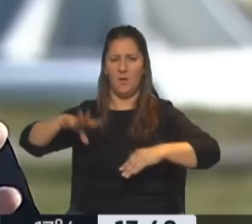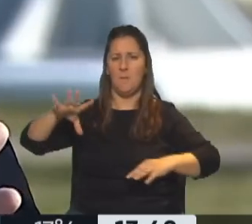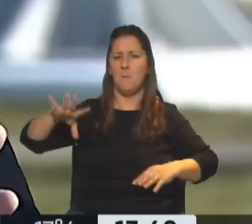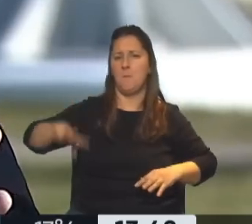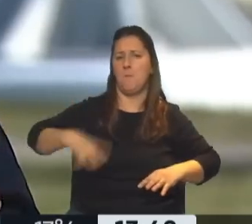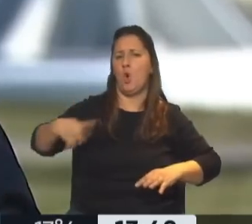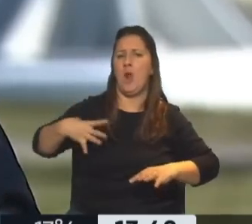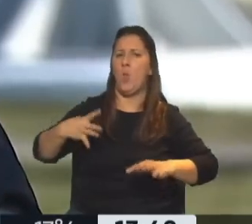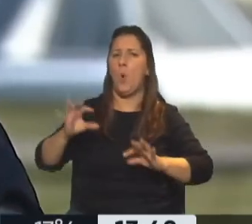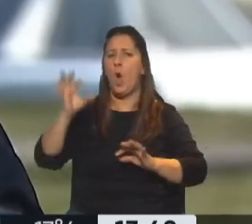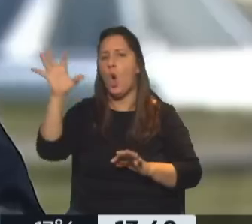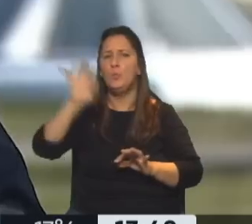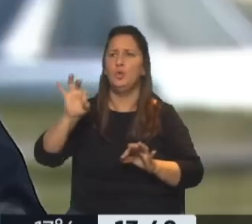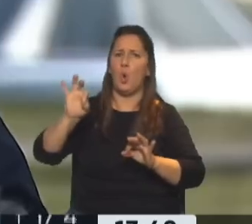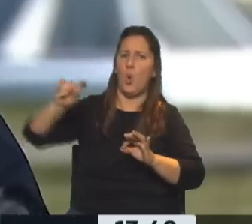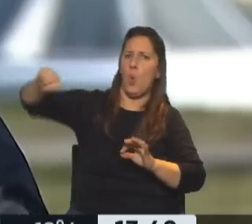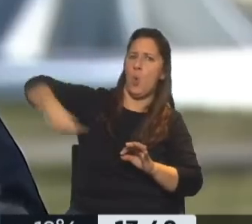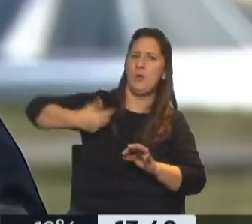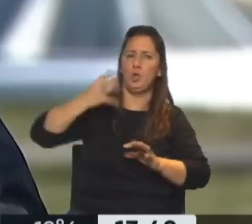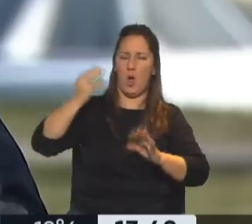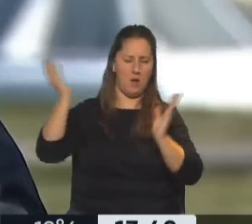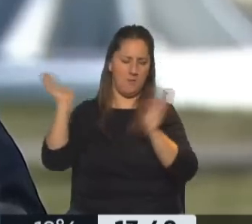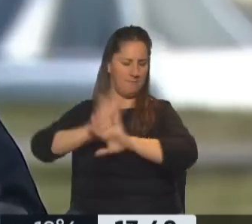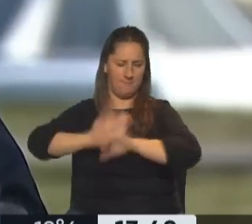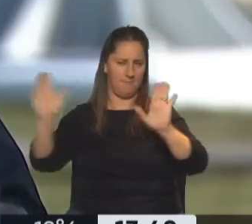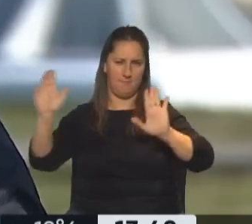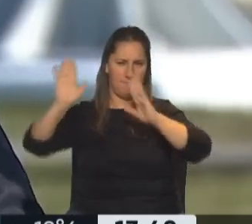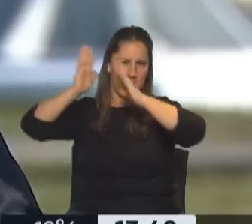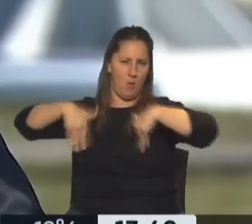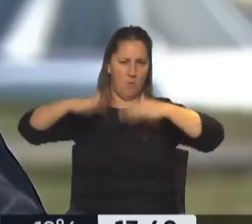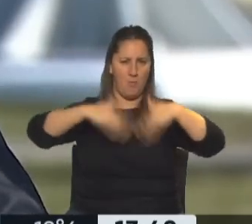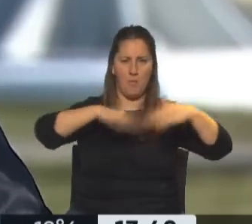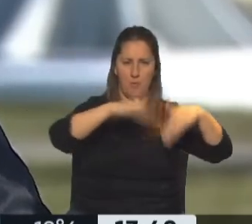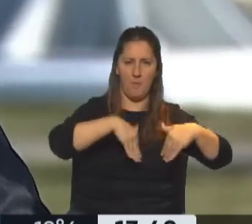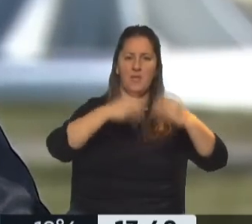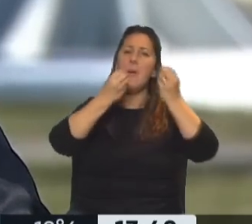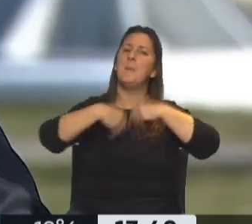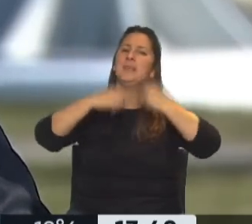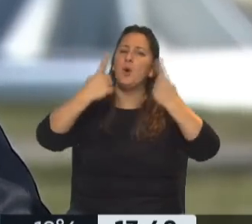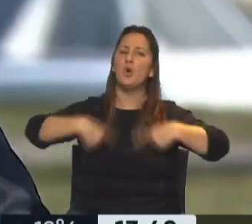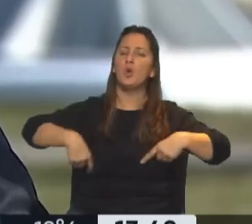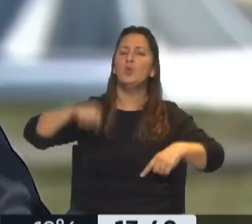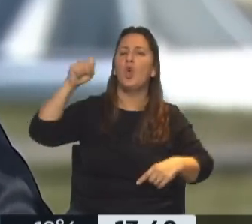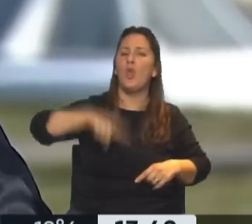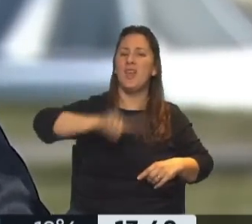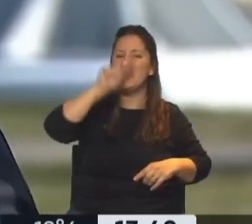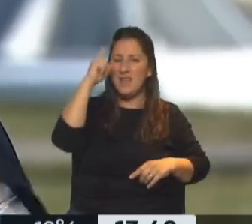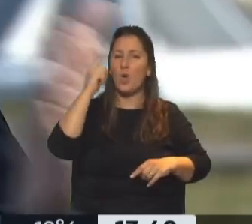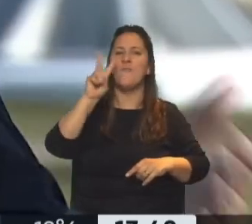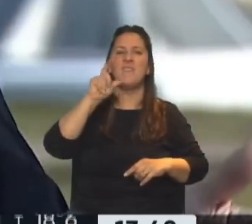dejar abierto ninguna puerta para ningún juicio. Y la verdad es que empezamos a hacerlo con los recursos del Estado Nacional,